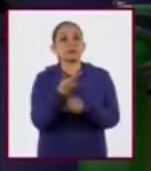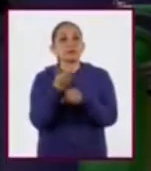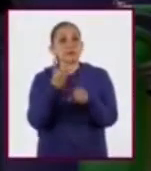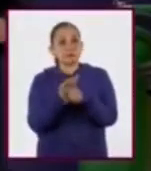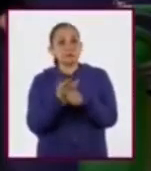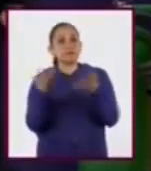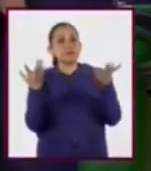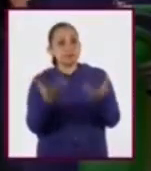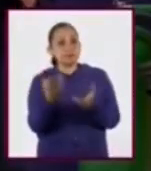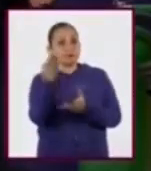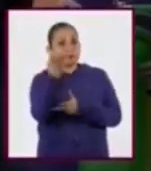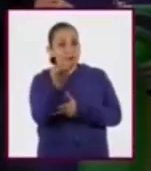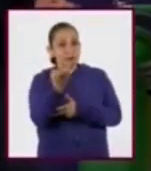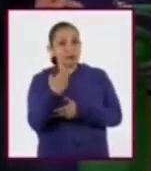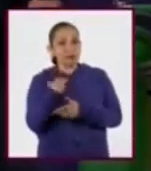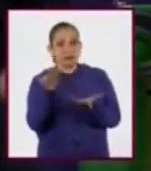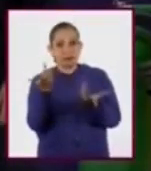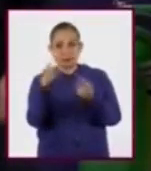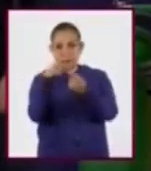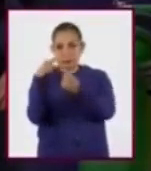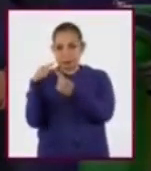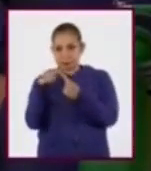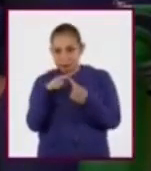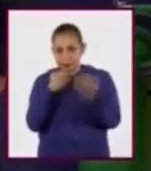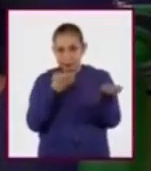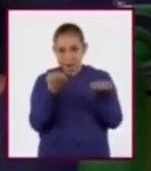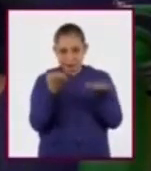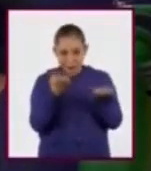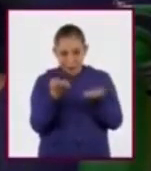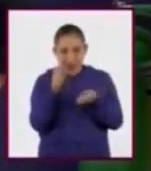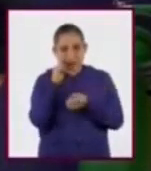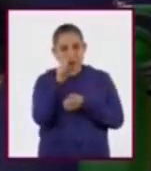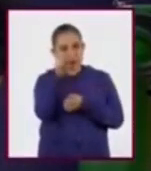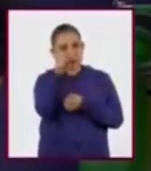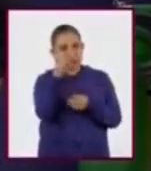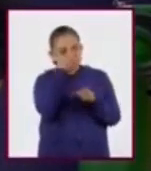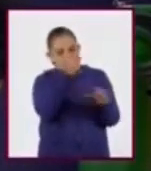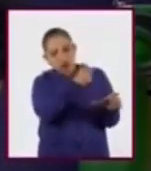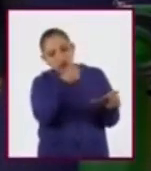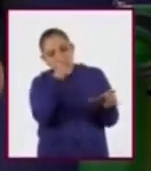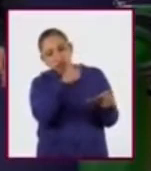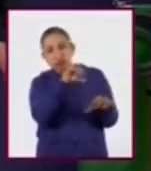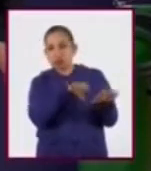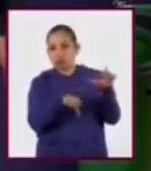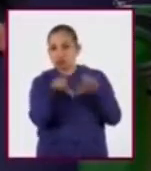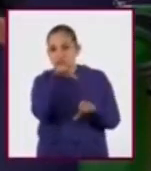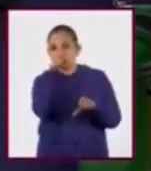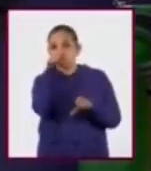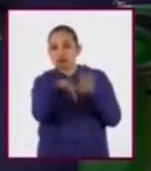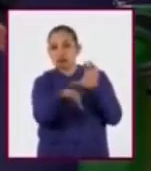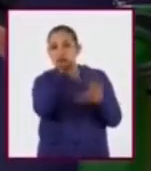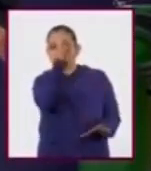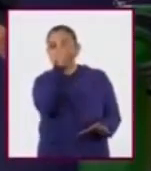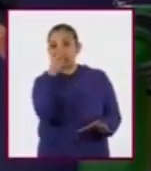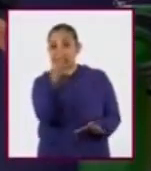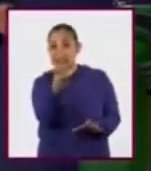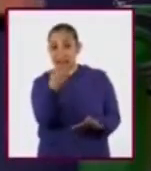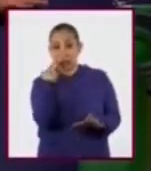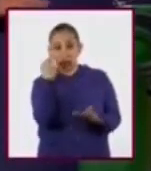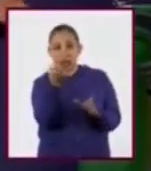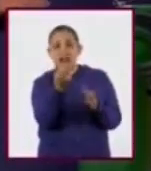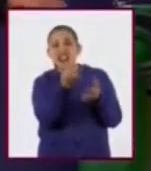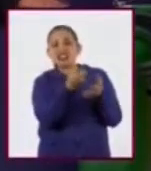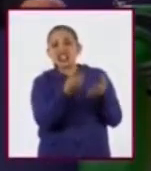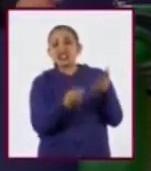que realicen los siguientes retos. Ahora ustedes son los detectives de la química. Descubran bajo estas pistas de